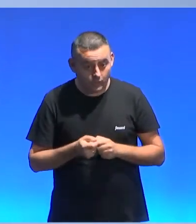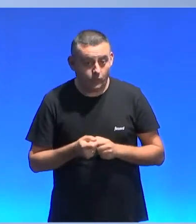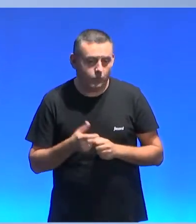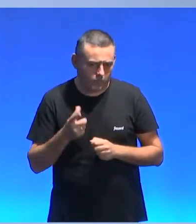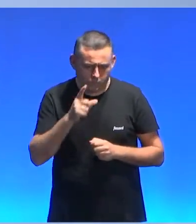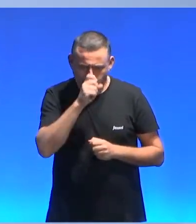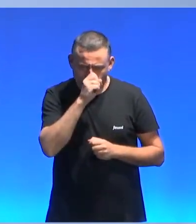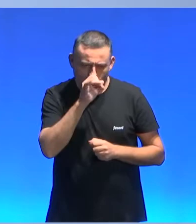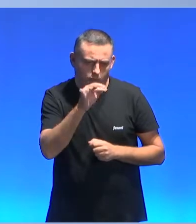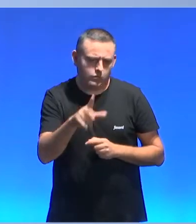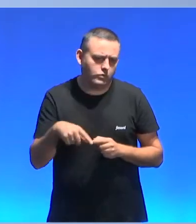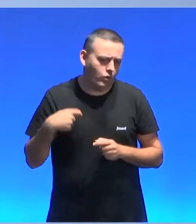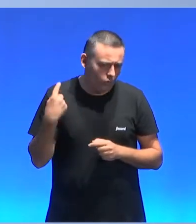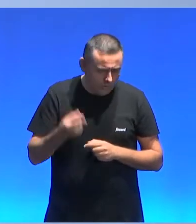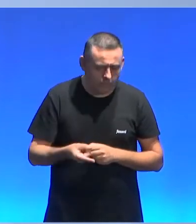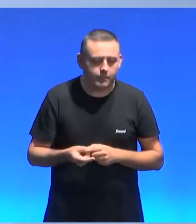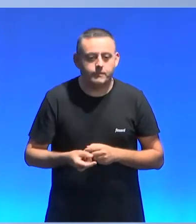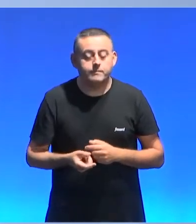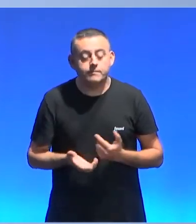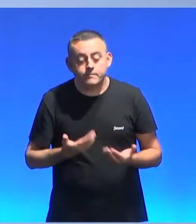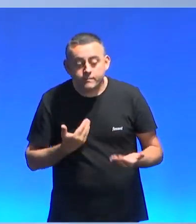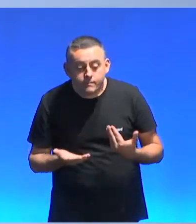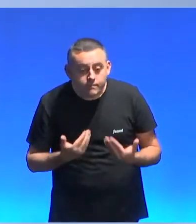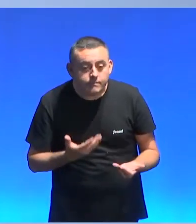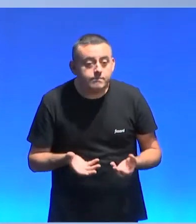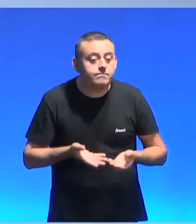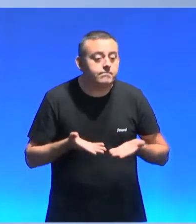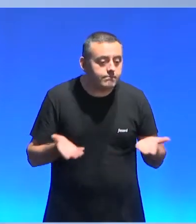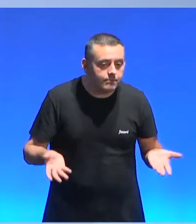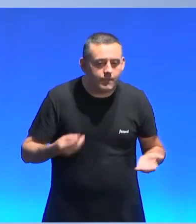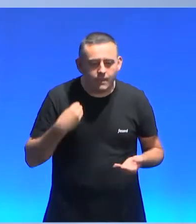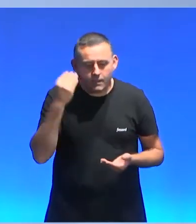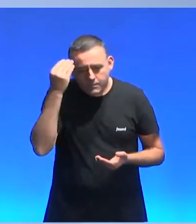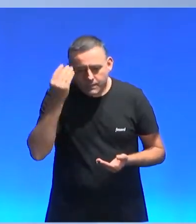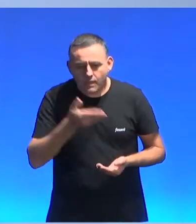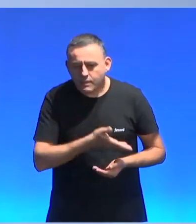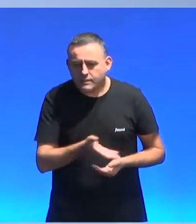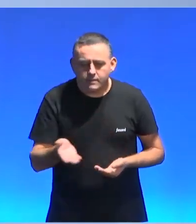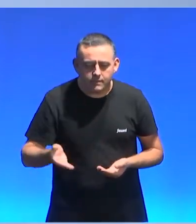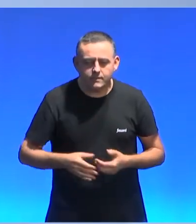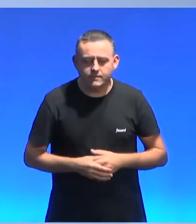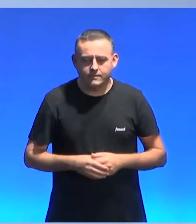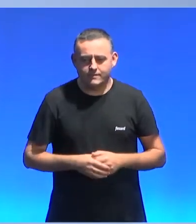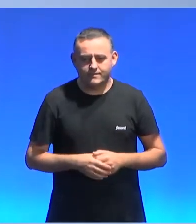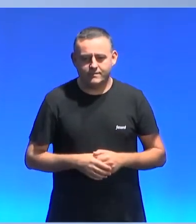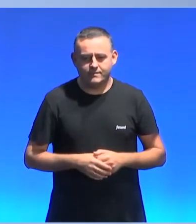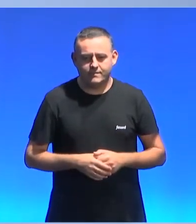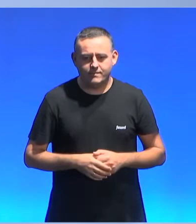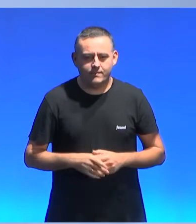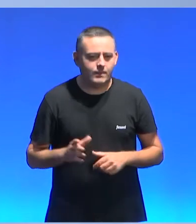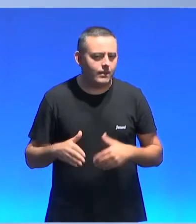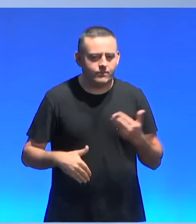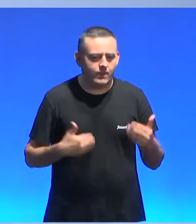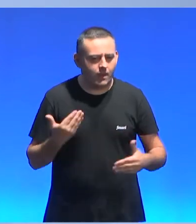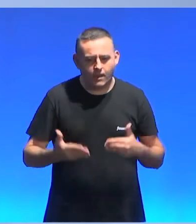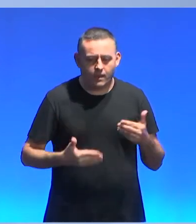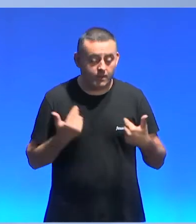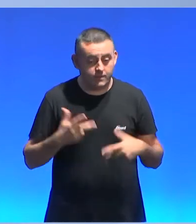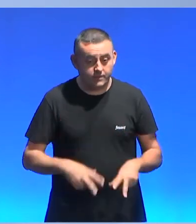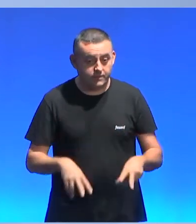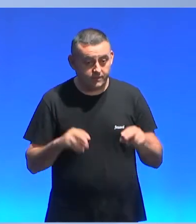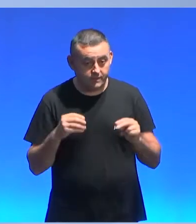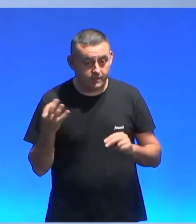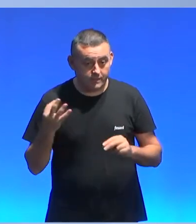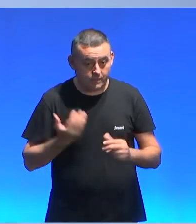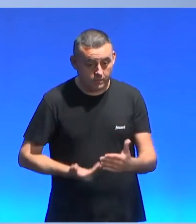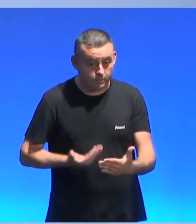años, le decía, vuestros compañeros han dicho esto, ¿qué pensáis? Y fueron, bueno, todo terminó un día con una